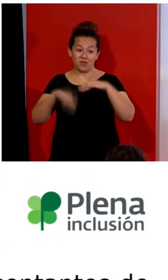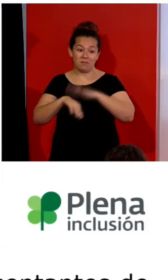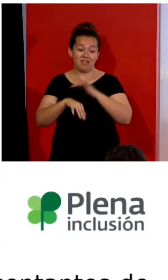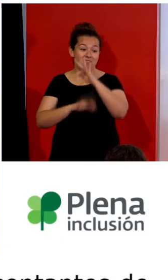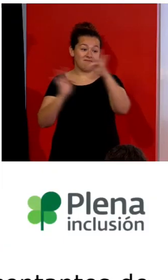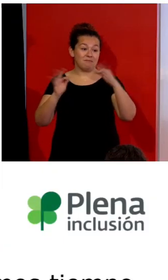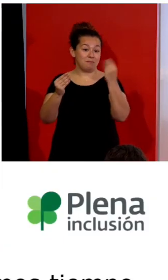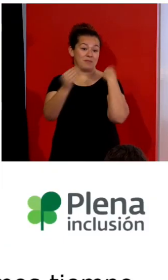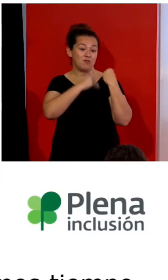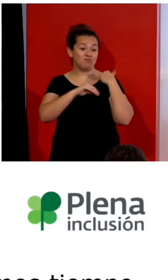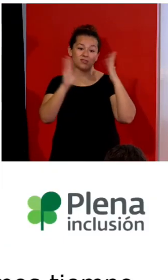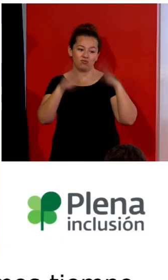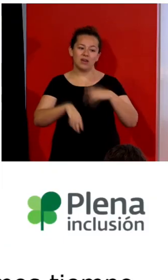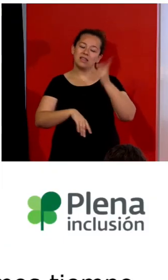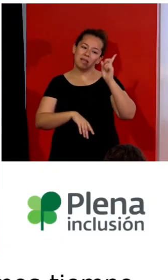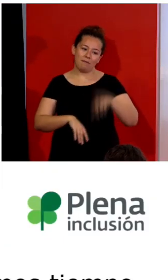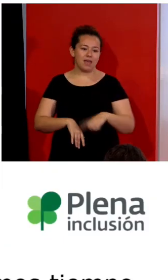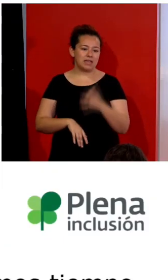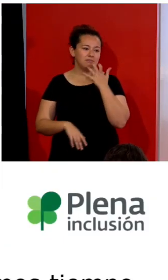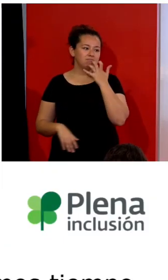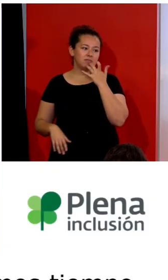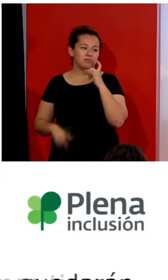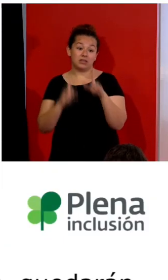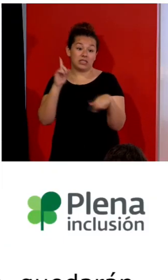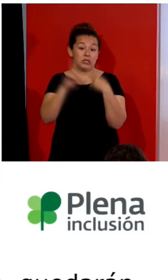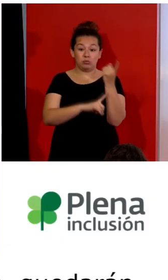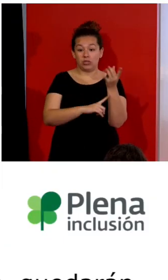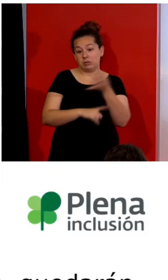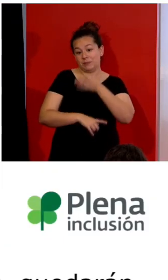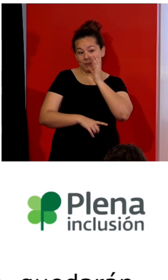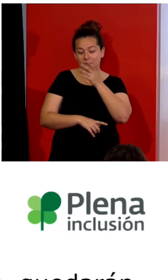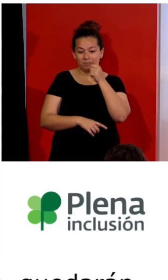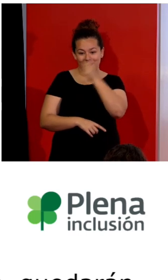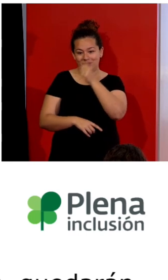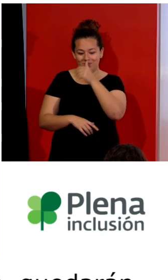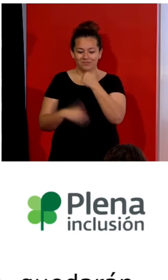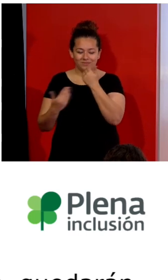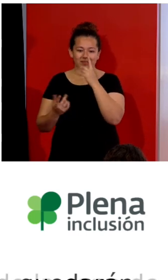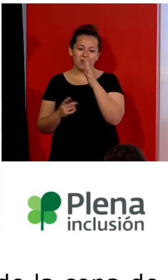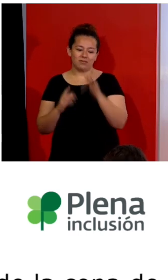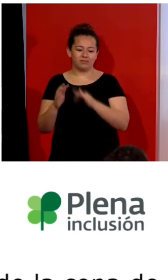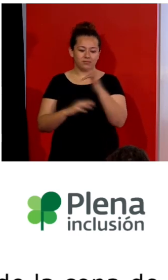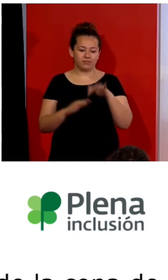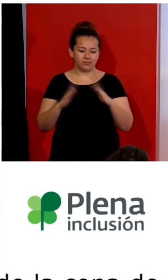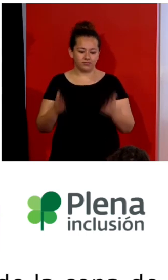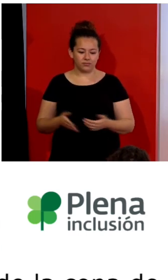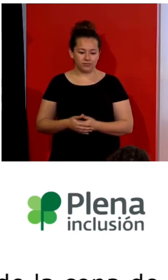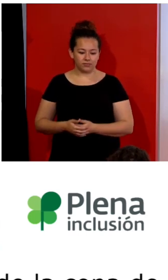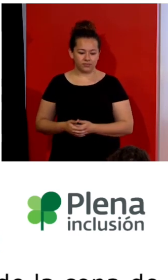de preguntas, quedarán también para el momento posterior de la copa de vino y damos paso a la siguiente mesa. Muchas